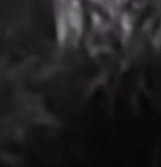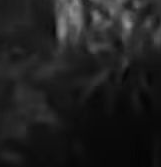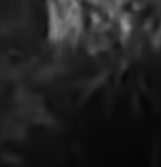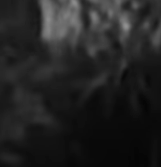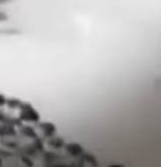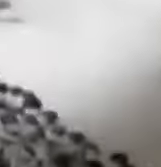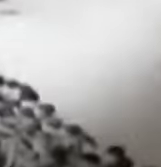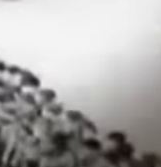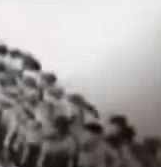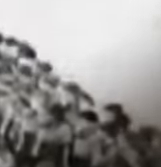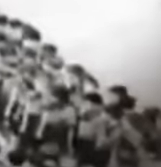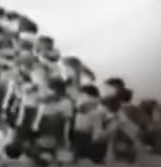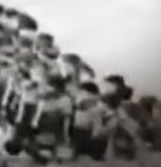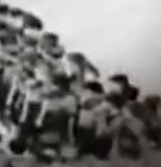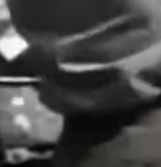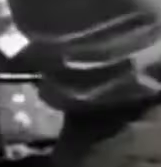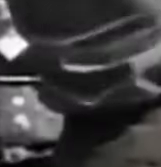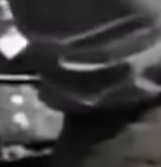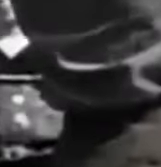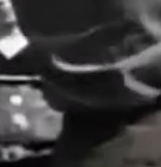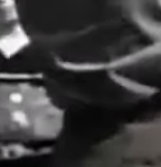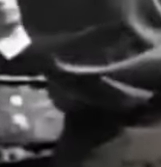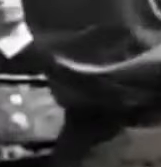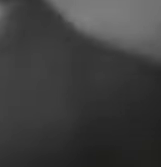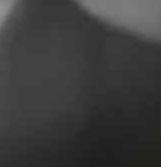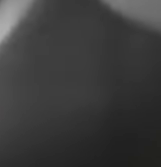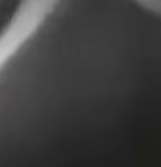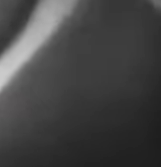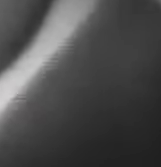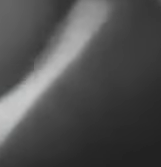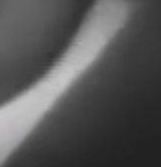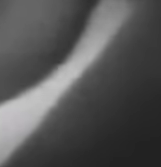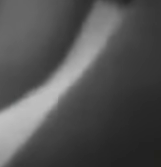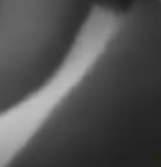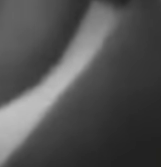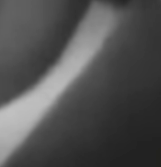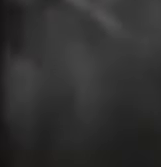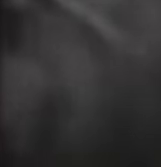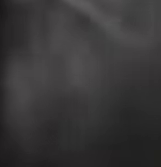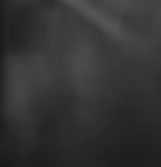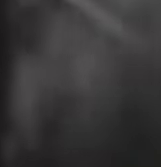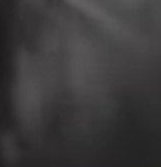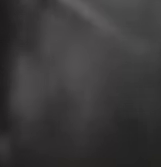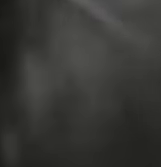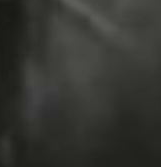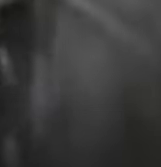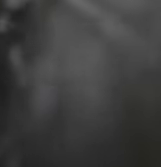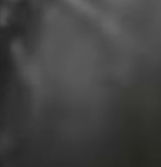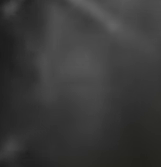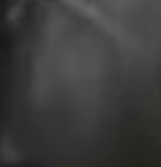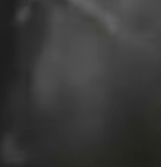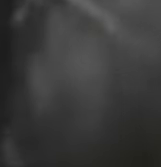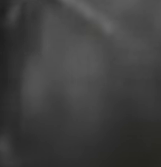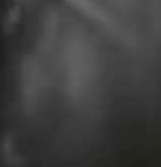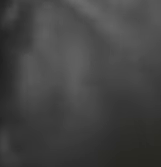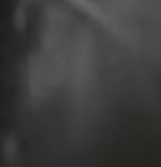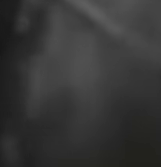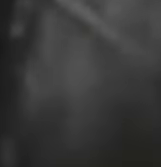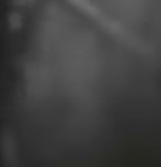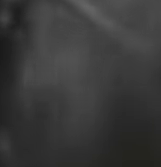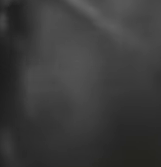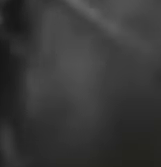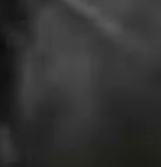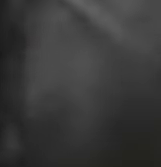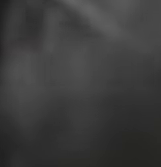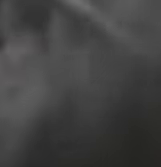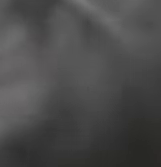enseñanza pública laica, gratuita y obligatoria. En 1938, Cárdenas anunció la expropiación de petróleo